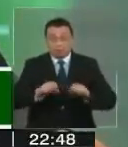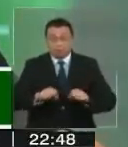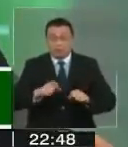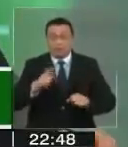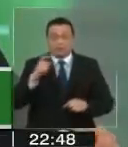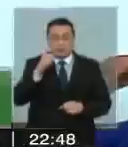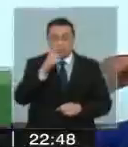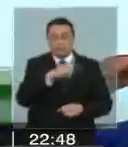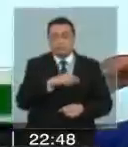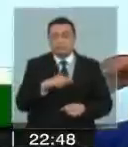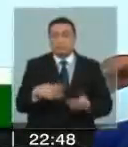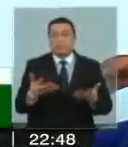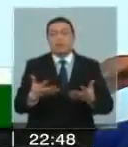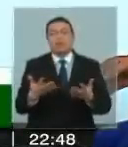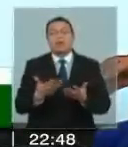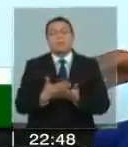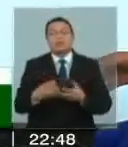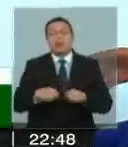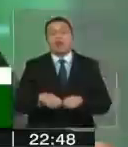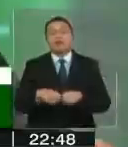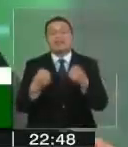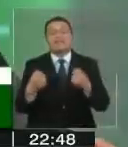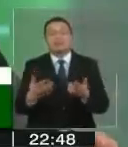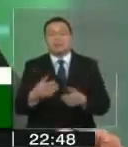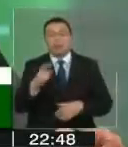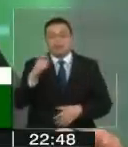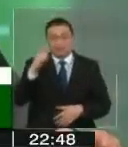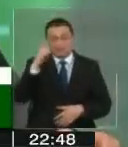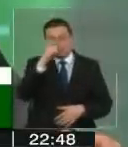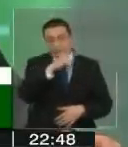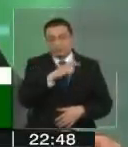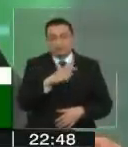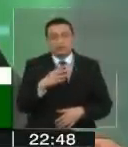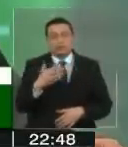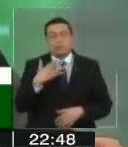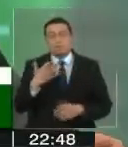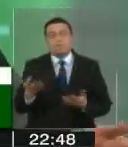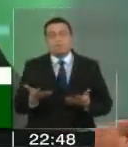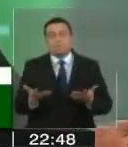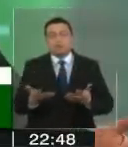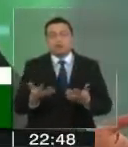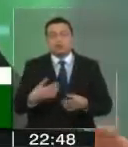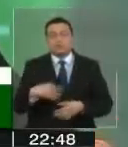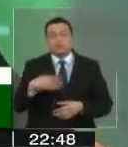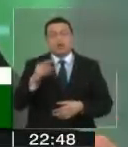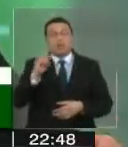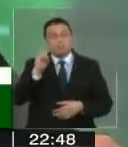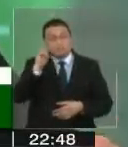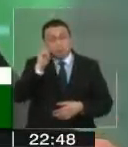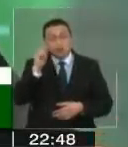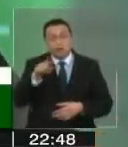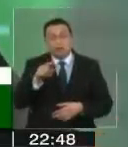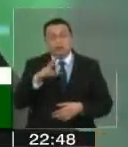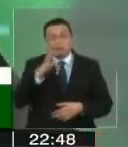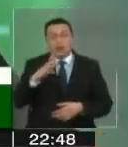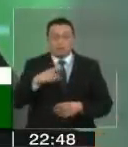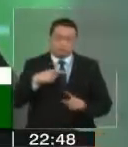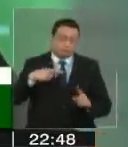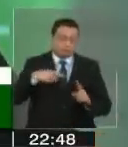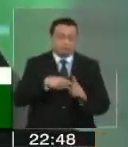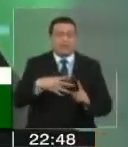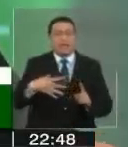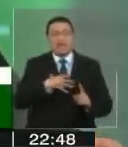pasa ahí cuando se quiebran? Es muy difícil porque las mujeres generalmente tenemos por prioridad a los